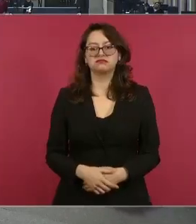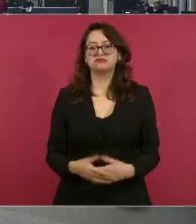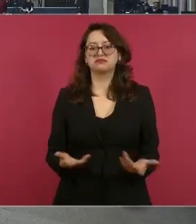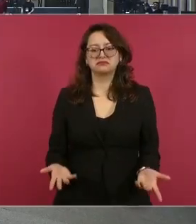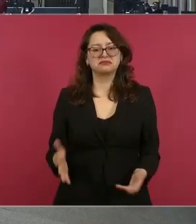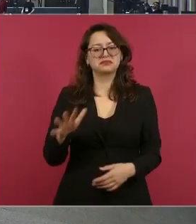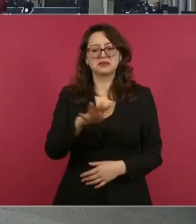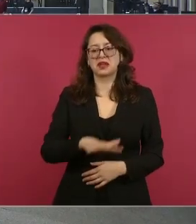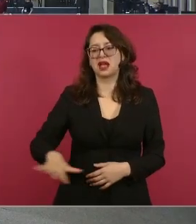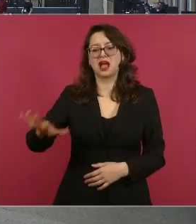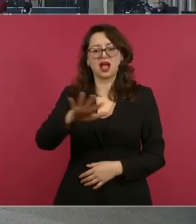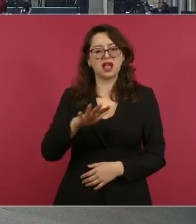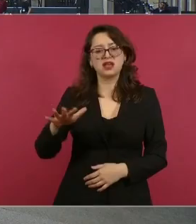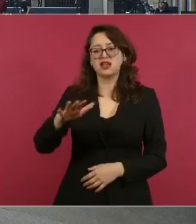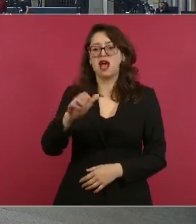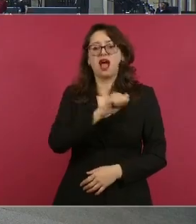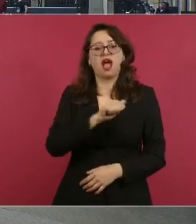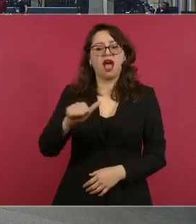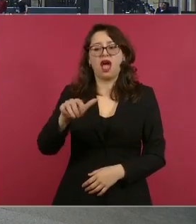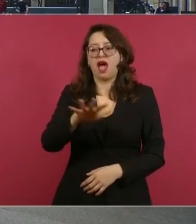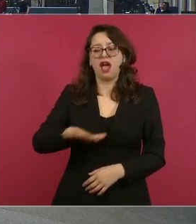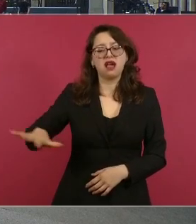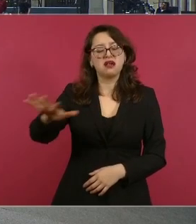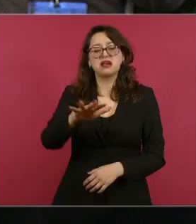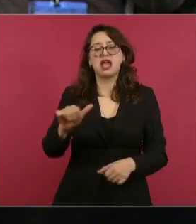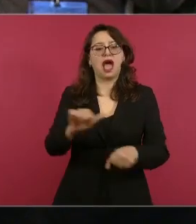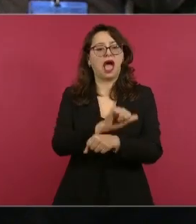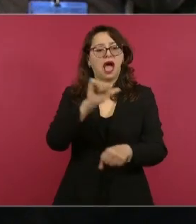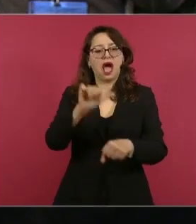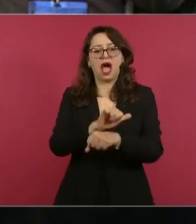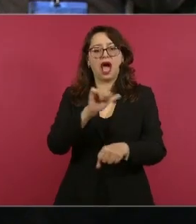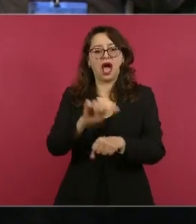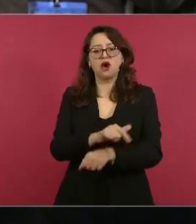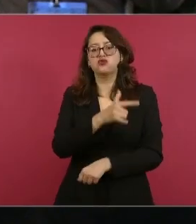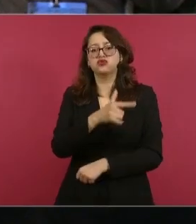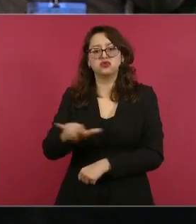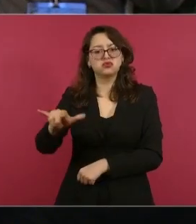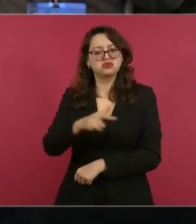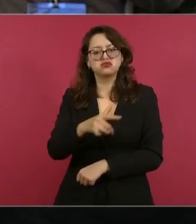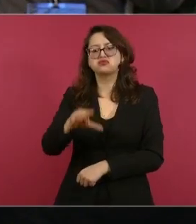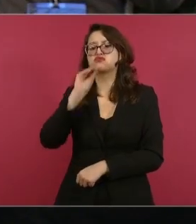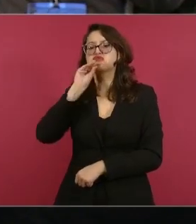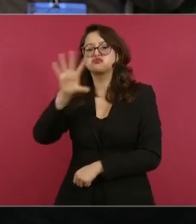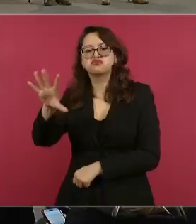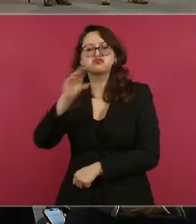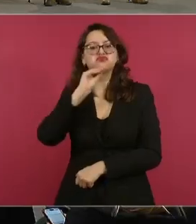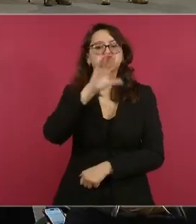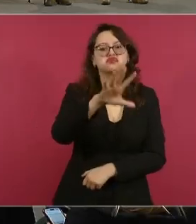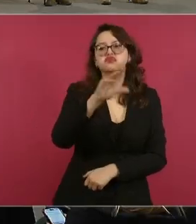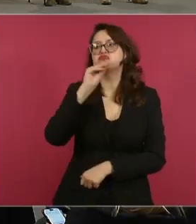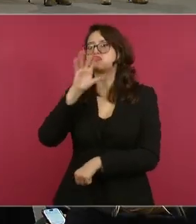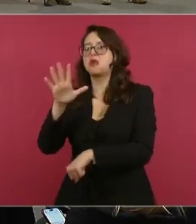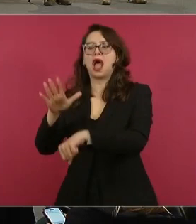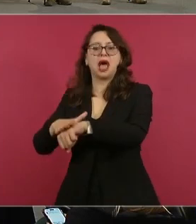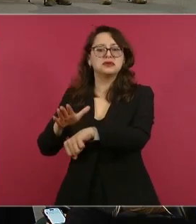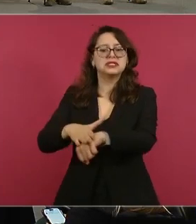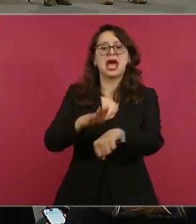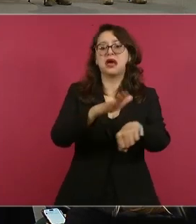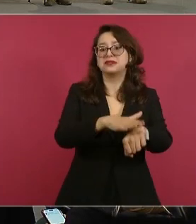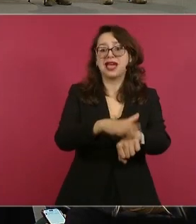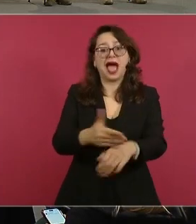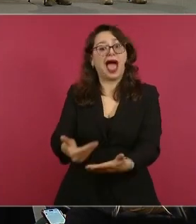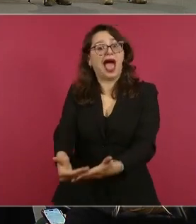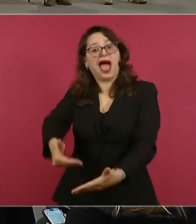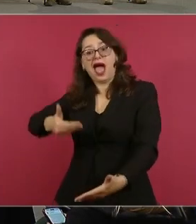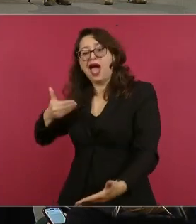todo. ¿Antes del huracán? Sí. Sí. ¿Antes del huracán? Sí, antes del huracán. Pero es muy difícil,